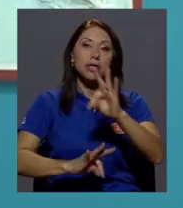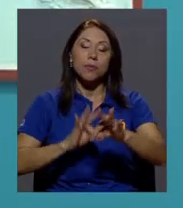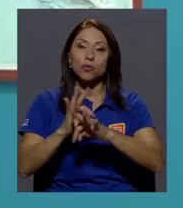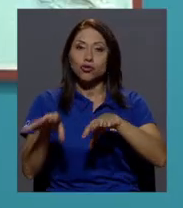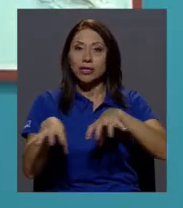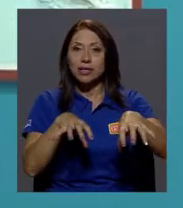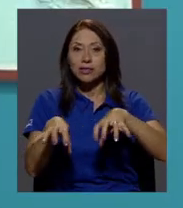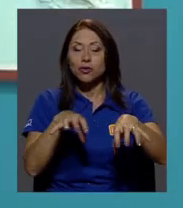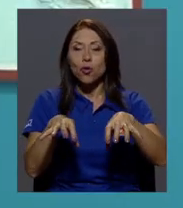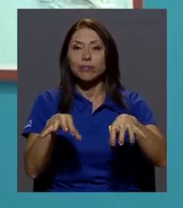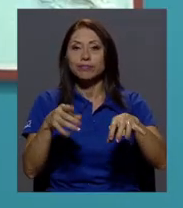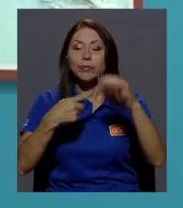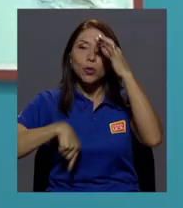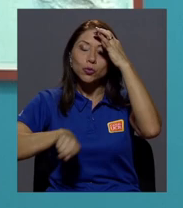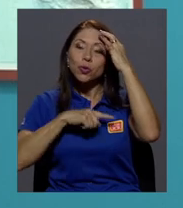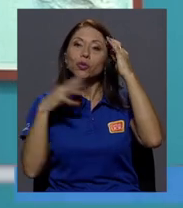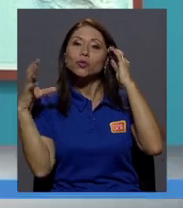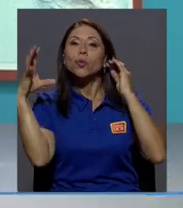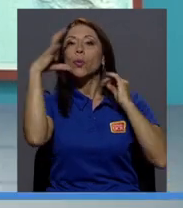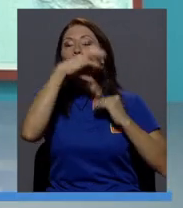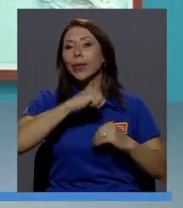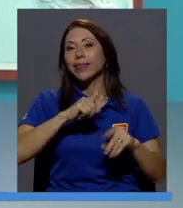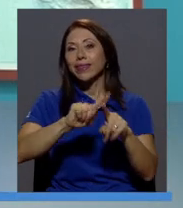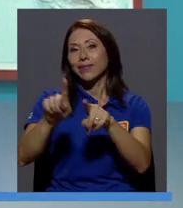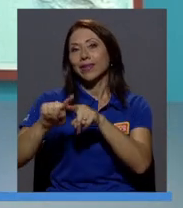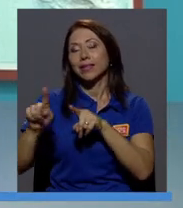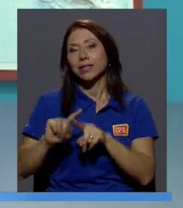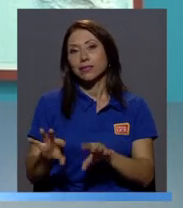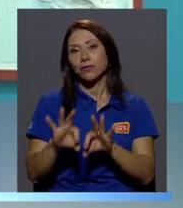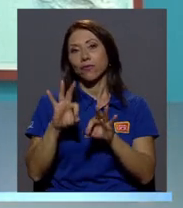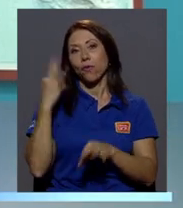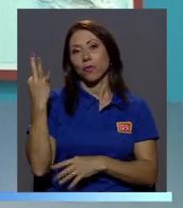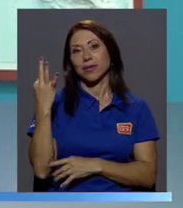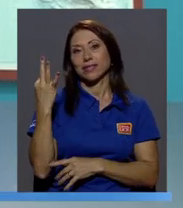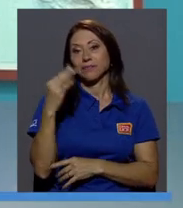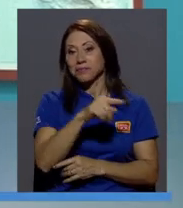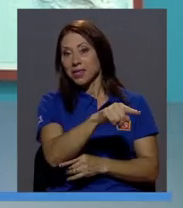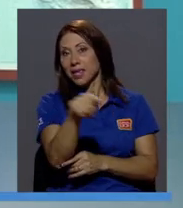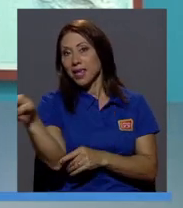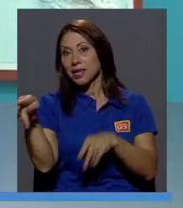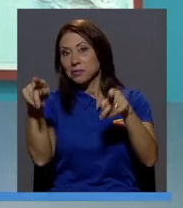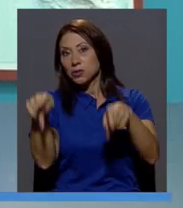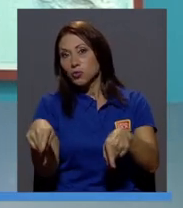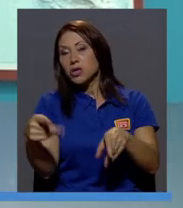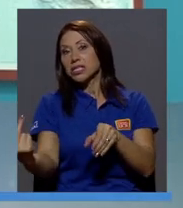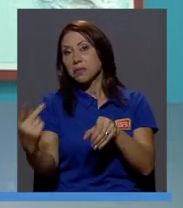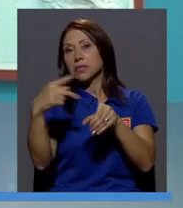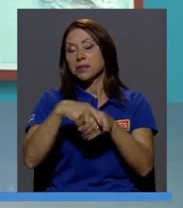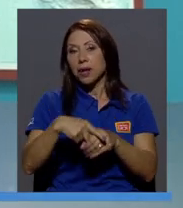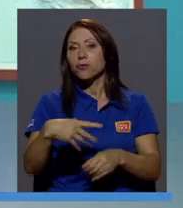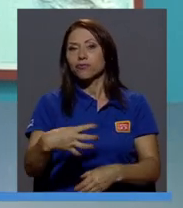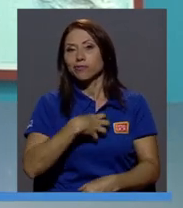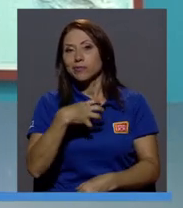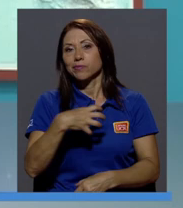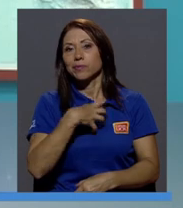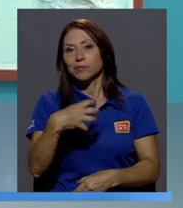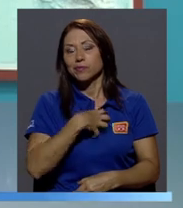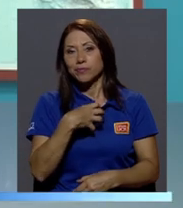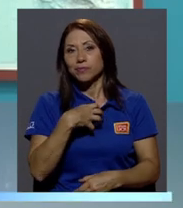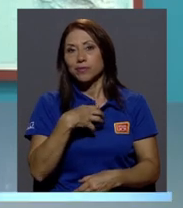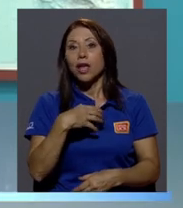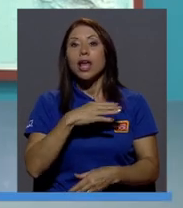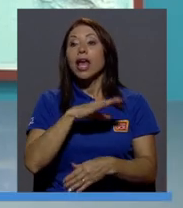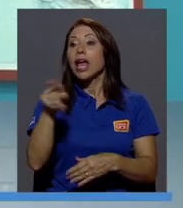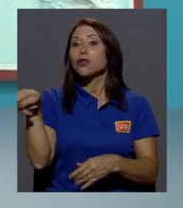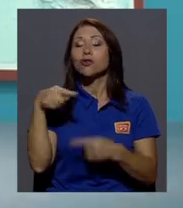acción, encontramos diferentes formas mediante las cuales los actores plantearon sus reclamos, destacando la declaración pública,